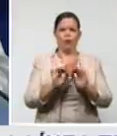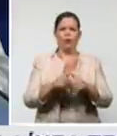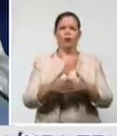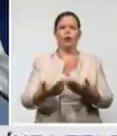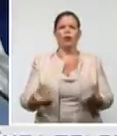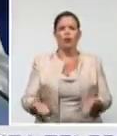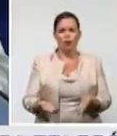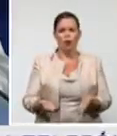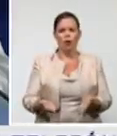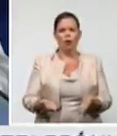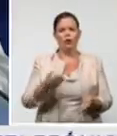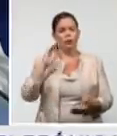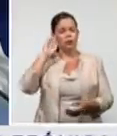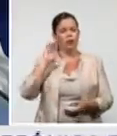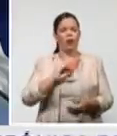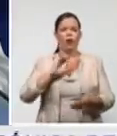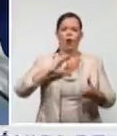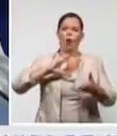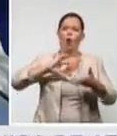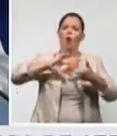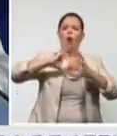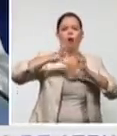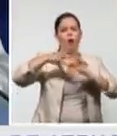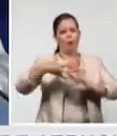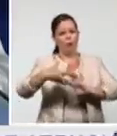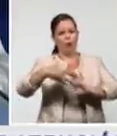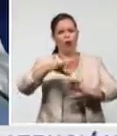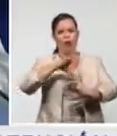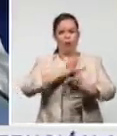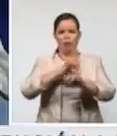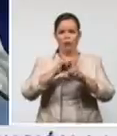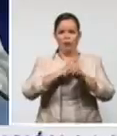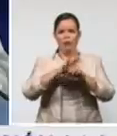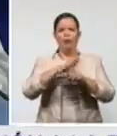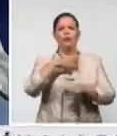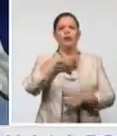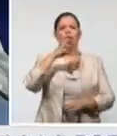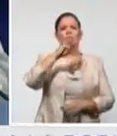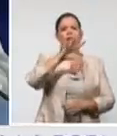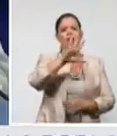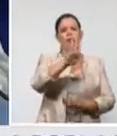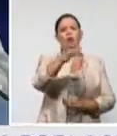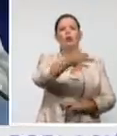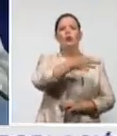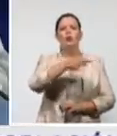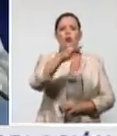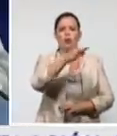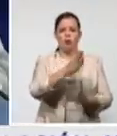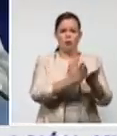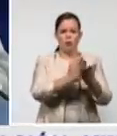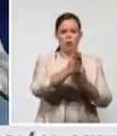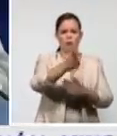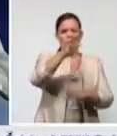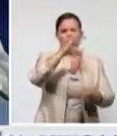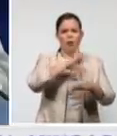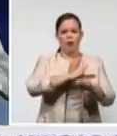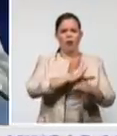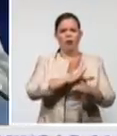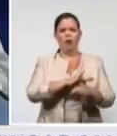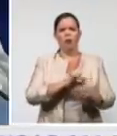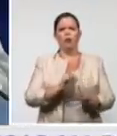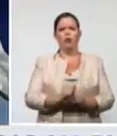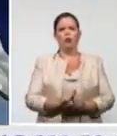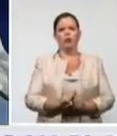la complejidad de la transmisión de la enfermedad. Hay 35 municipios afectados, 9 más que en